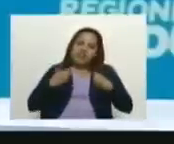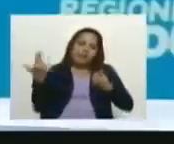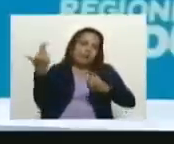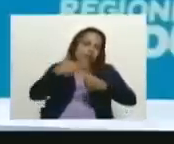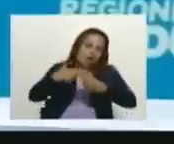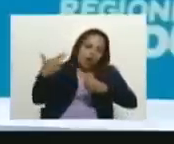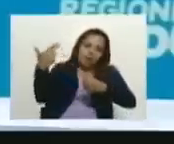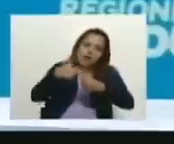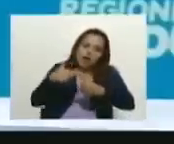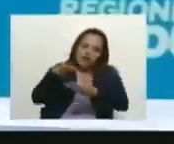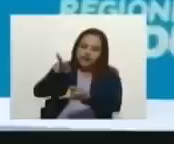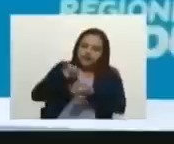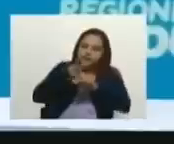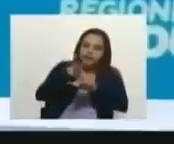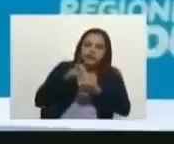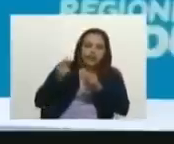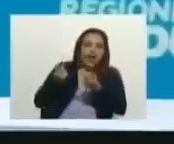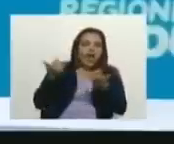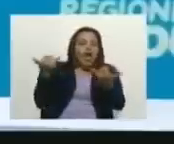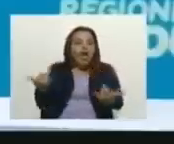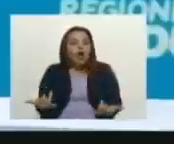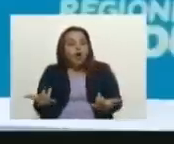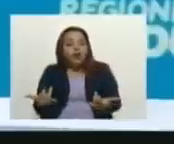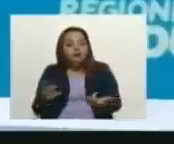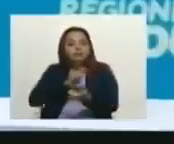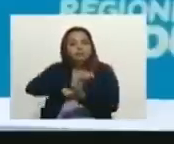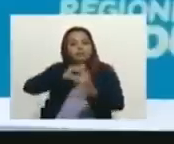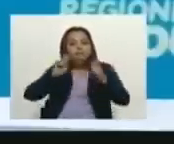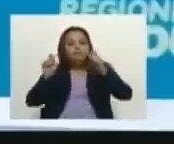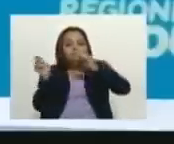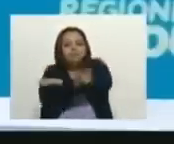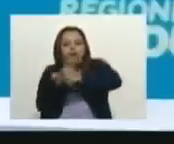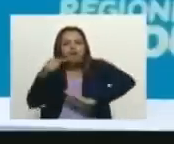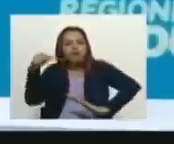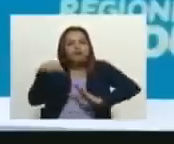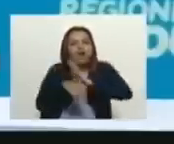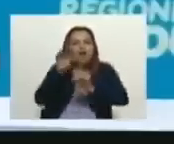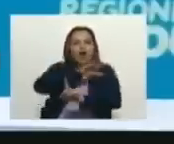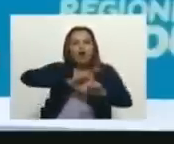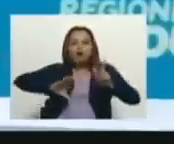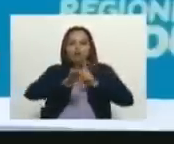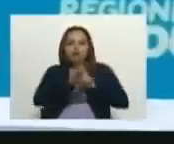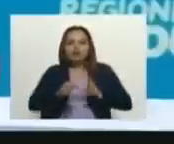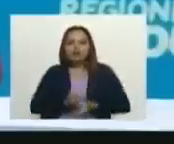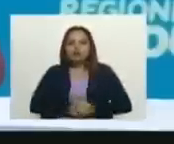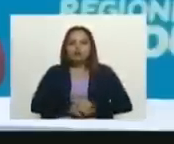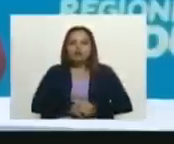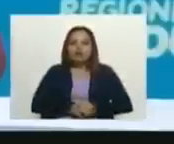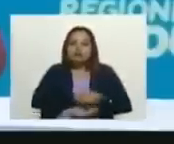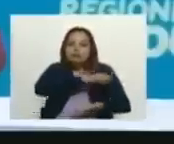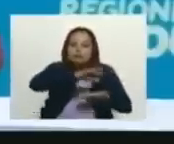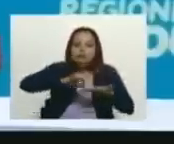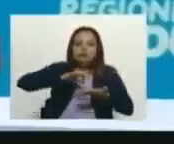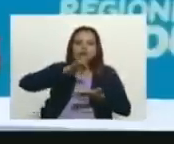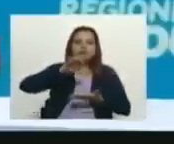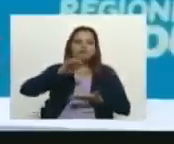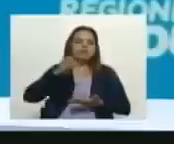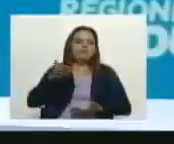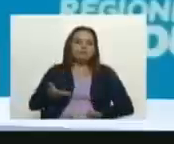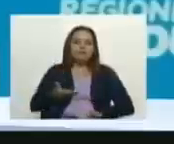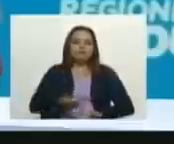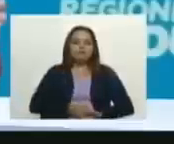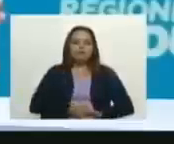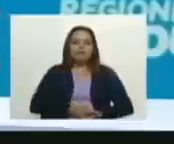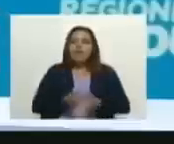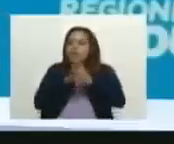petrolero. Ahora ha ocurrido una transformación cultural, espiritual,